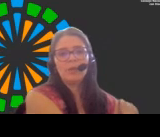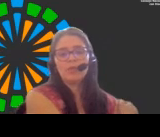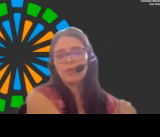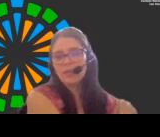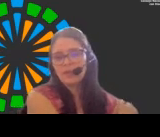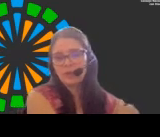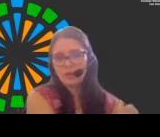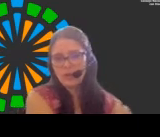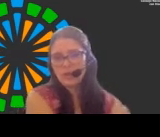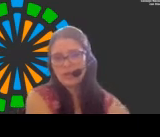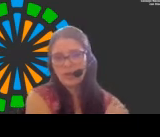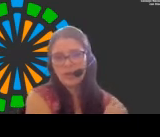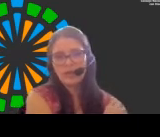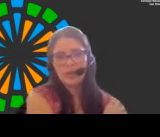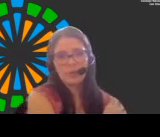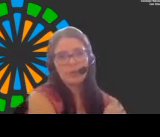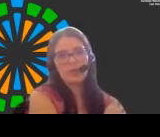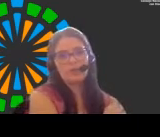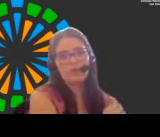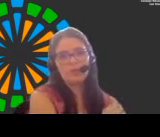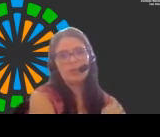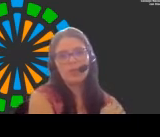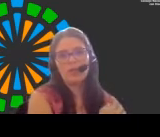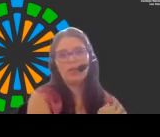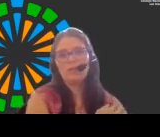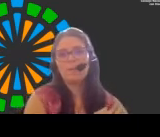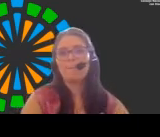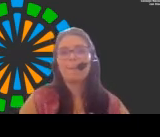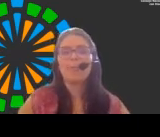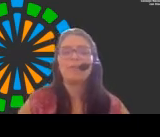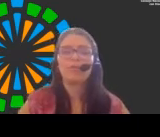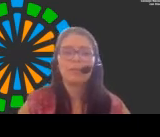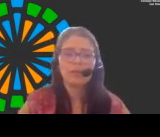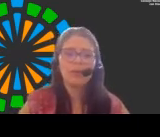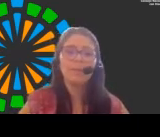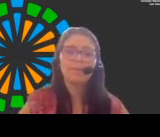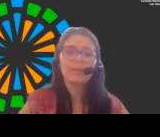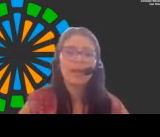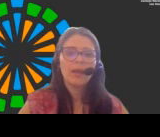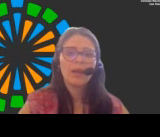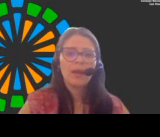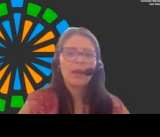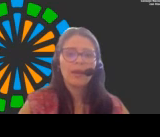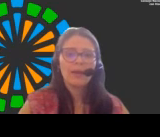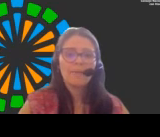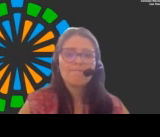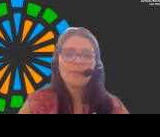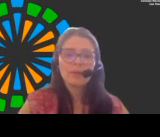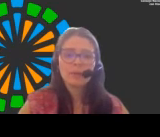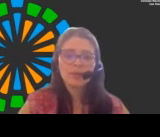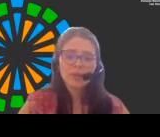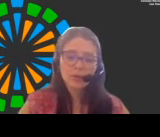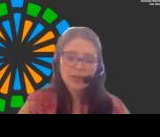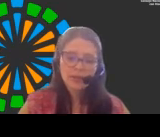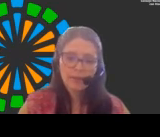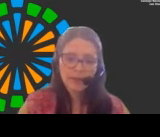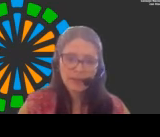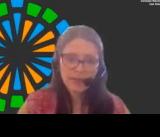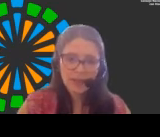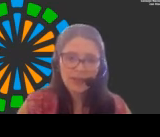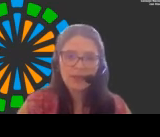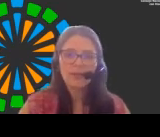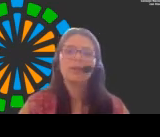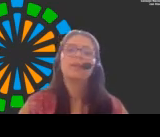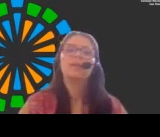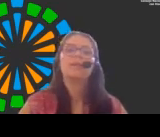el uso de las tecnologías de la comunicación información las personas con